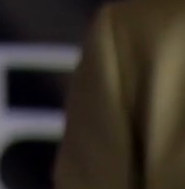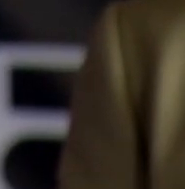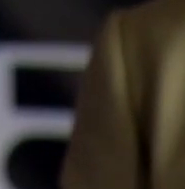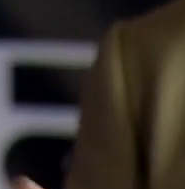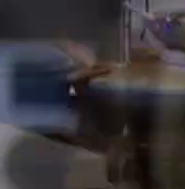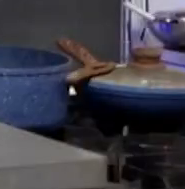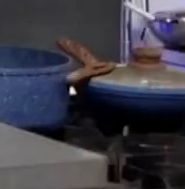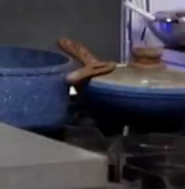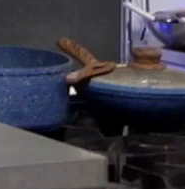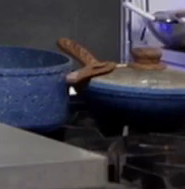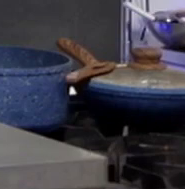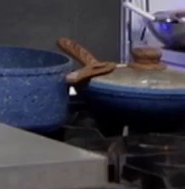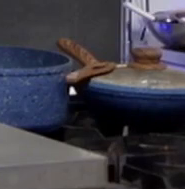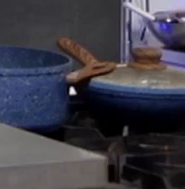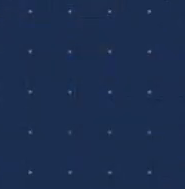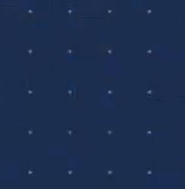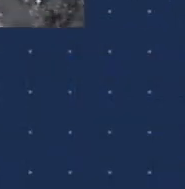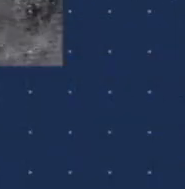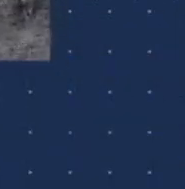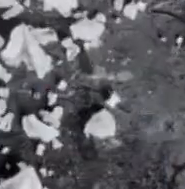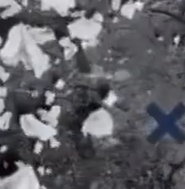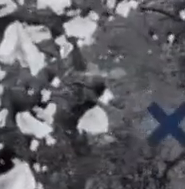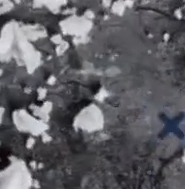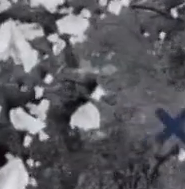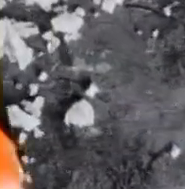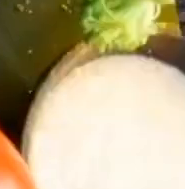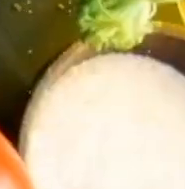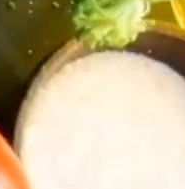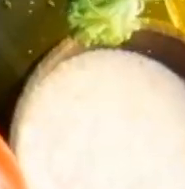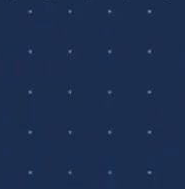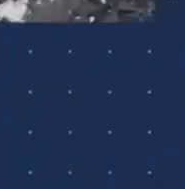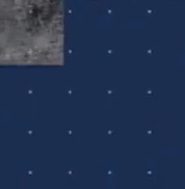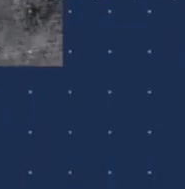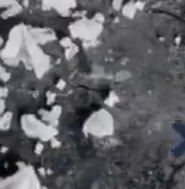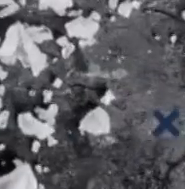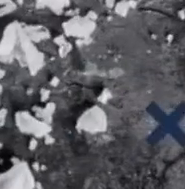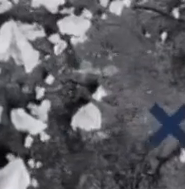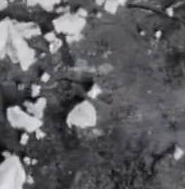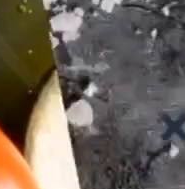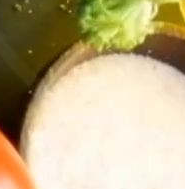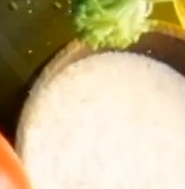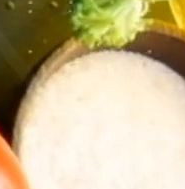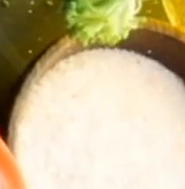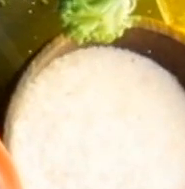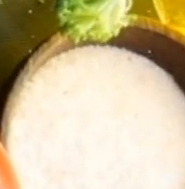bandolina o algo bien delgadito. Y listo. Disfrute de la sazón que nos une.